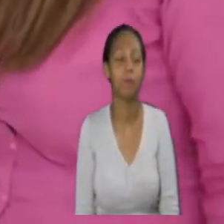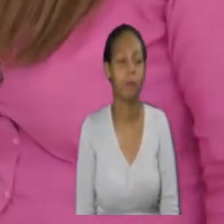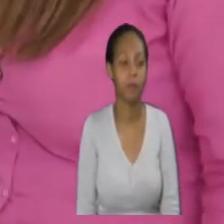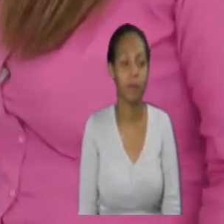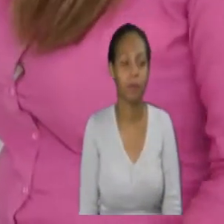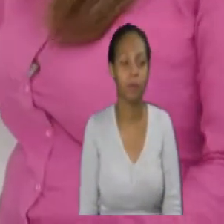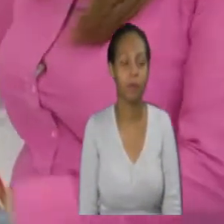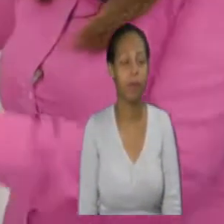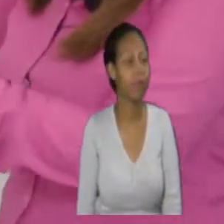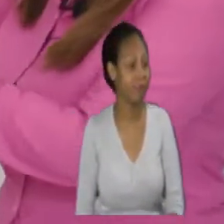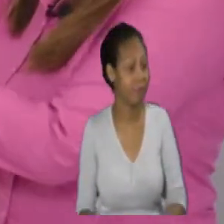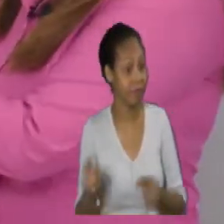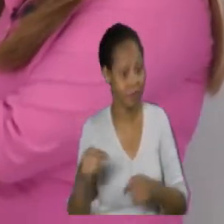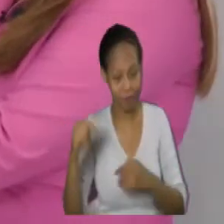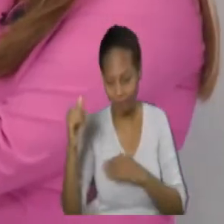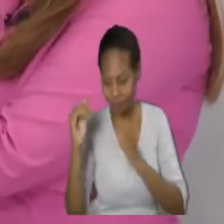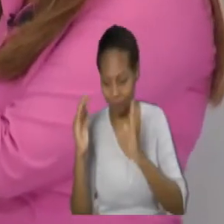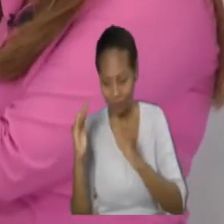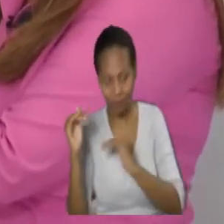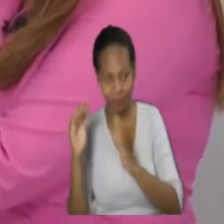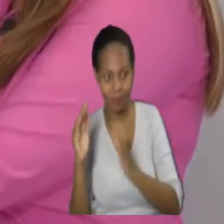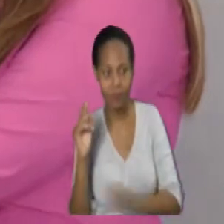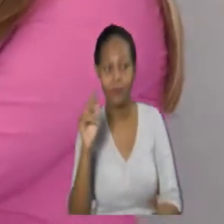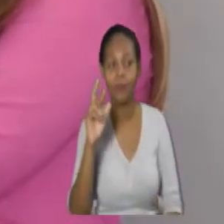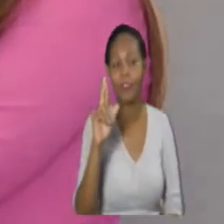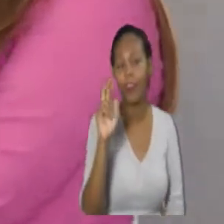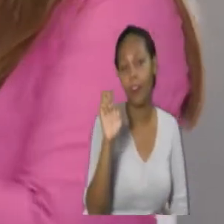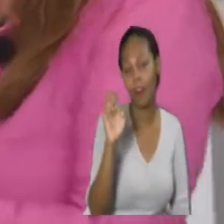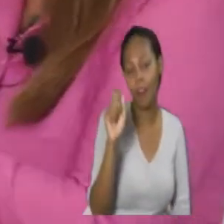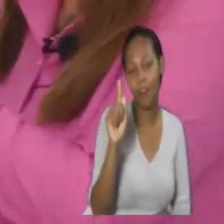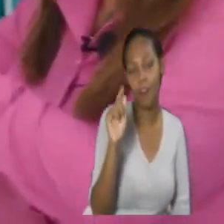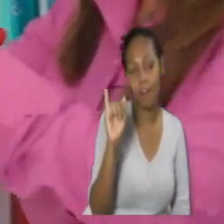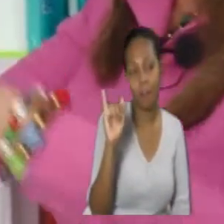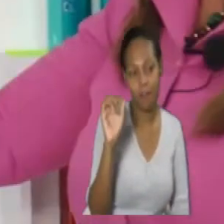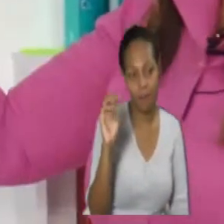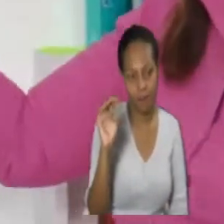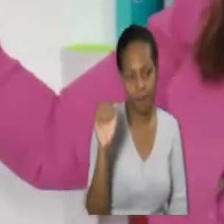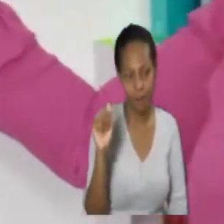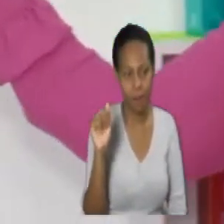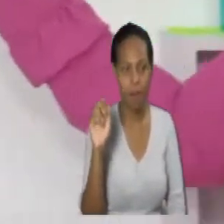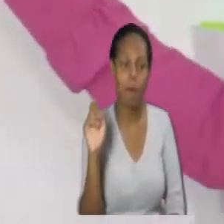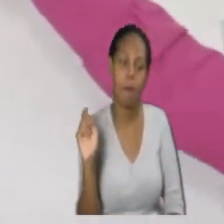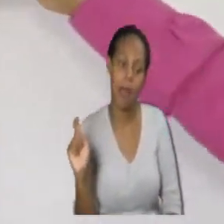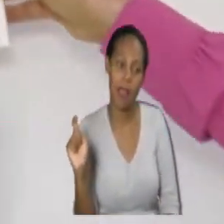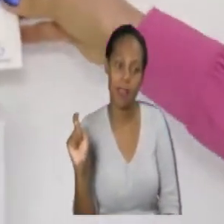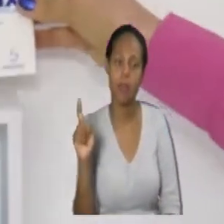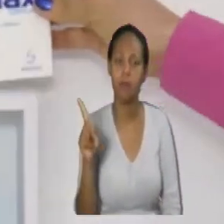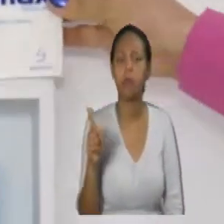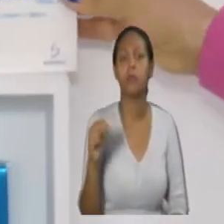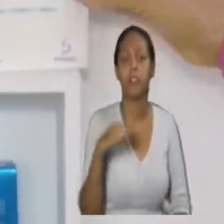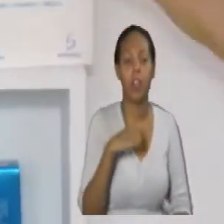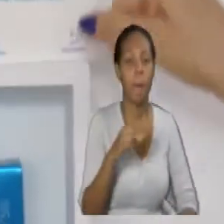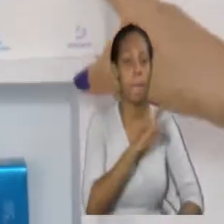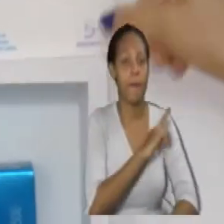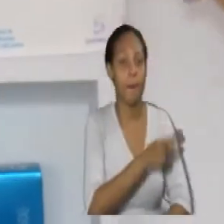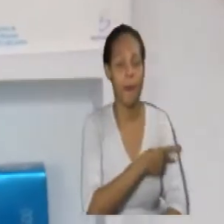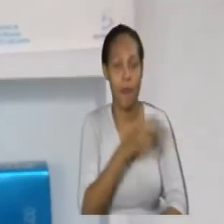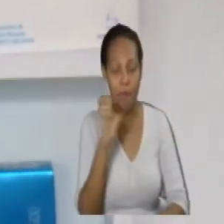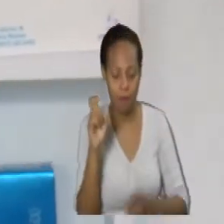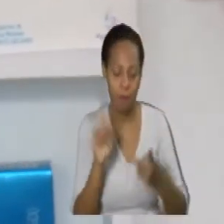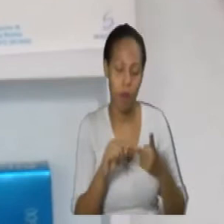Y estas cápsulas de Retimás, que traen astaxantina, vitamina E y omega 3